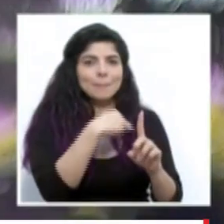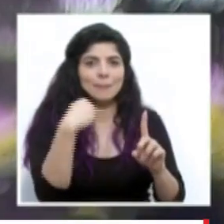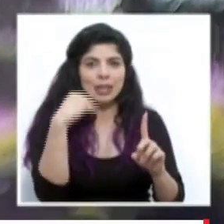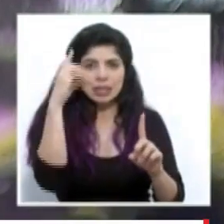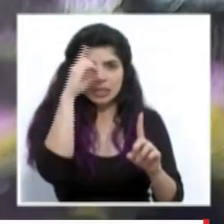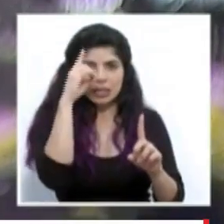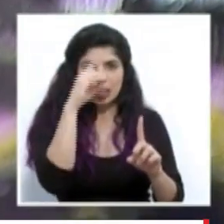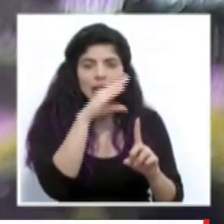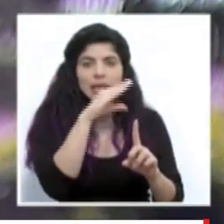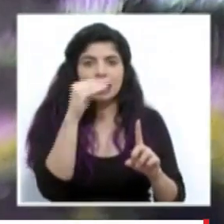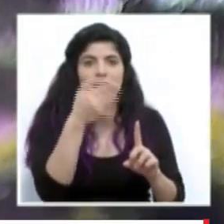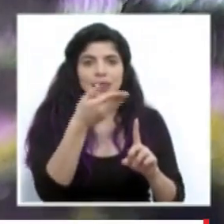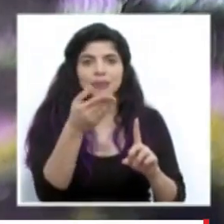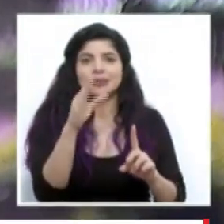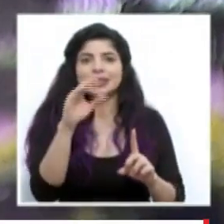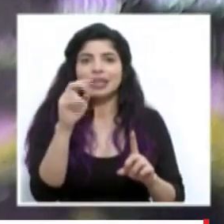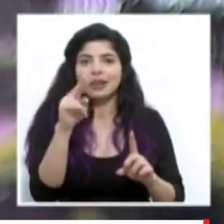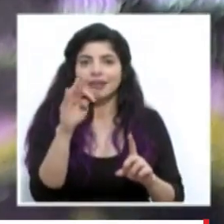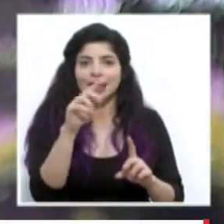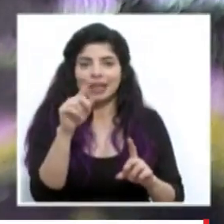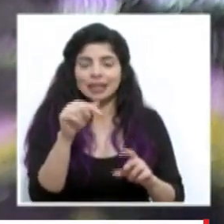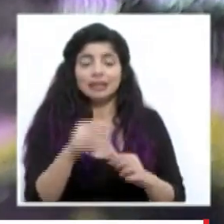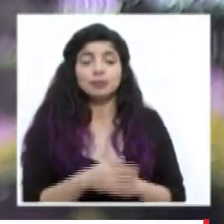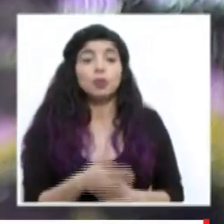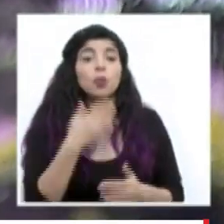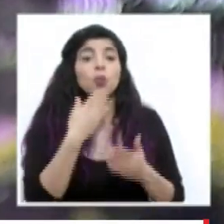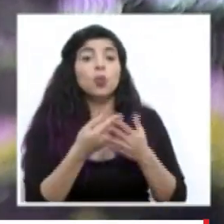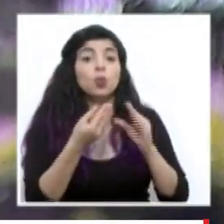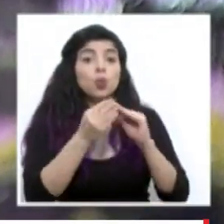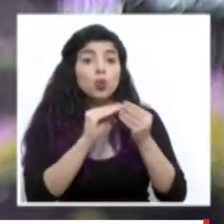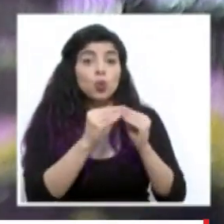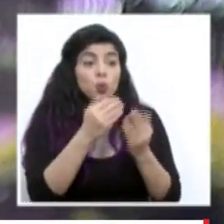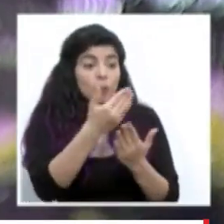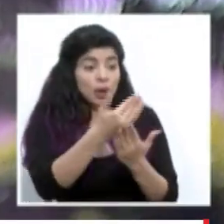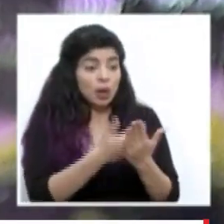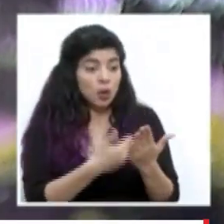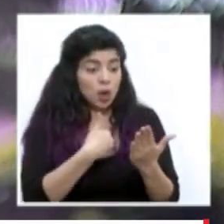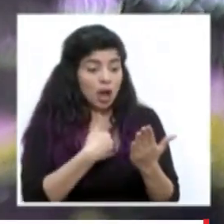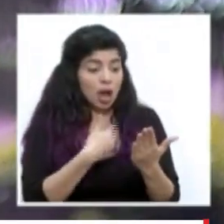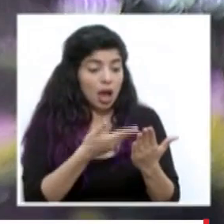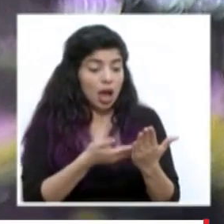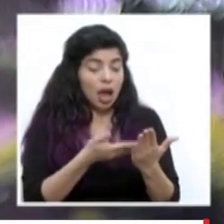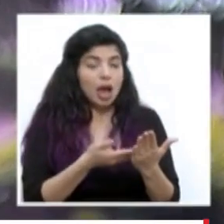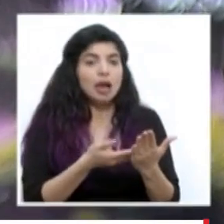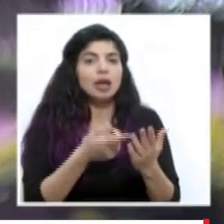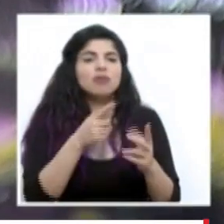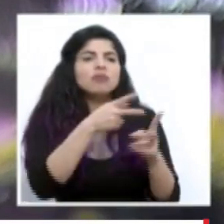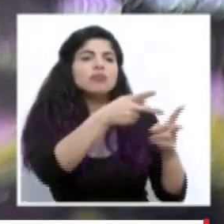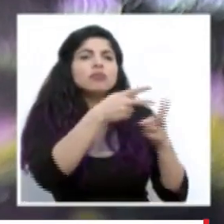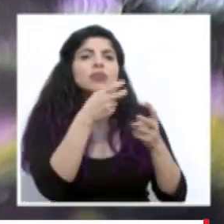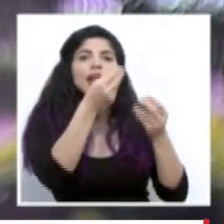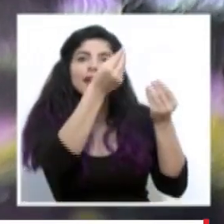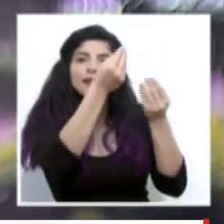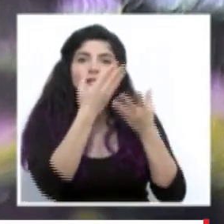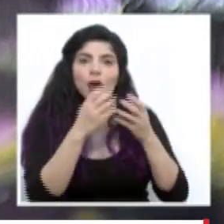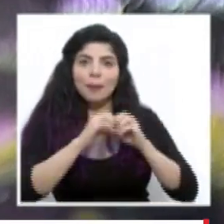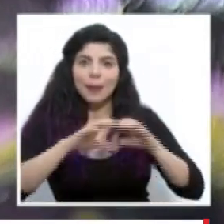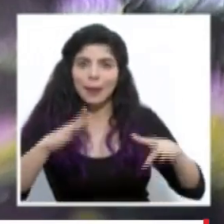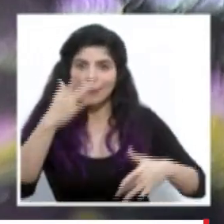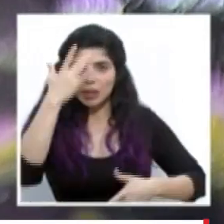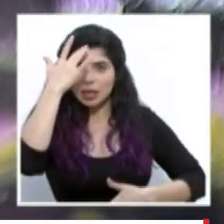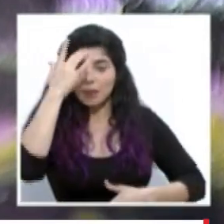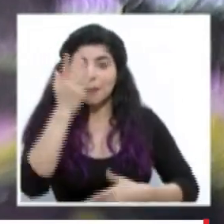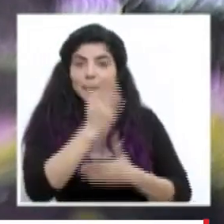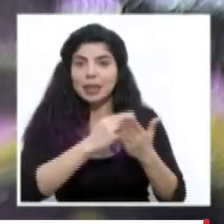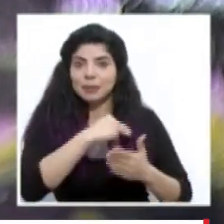ministro Salas y al señor Cervantes. Bueno, los números que tenemos aquí los hemos sacado del reporte epidemiológico que se